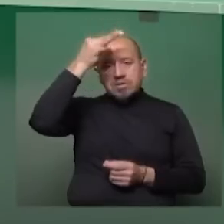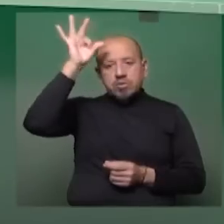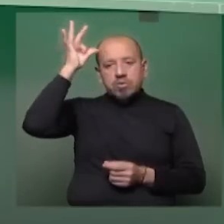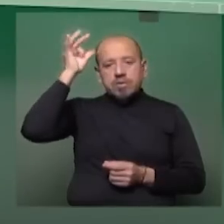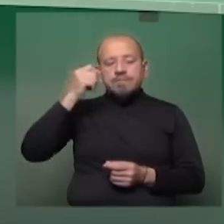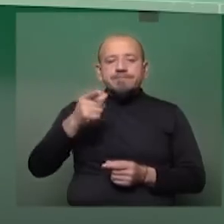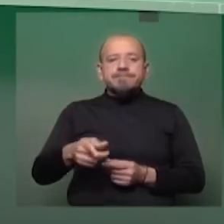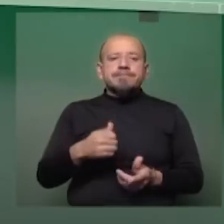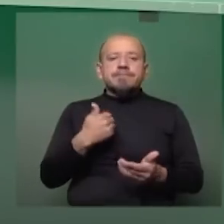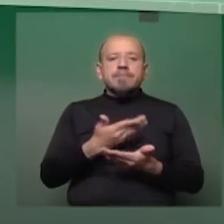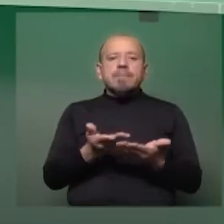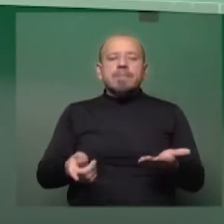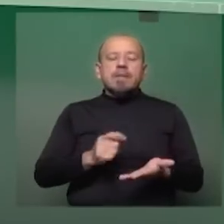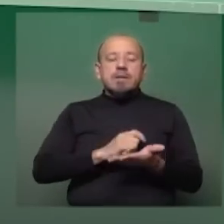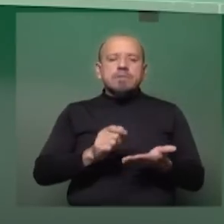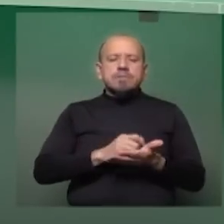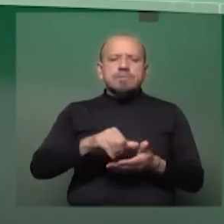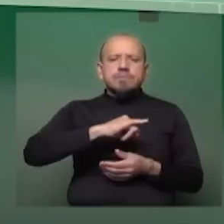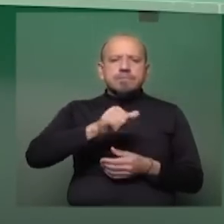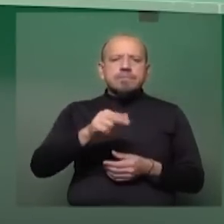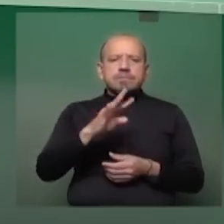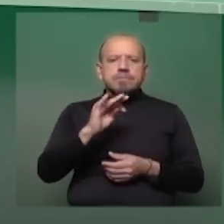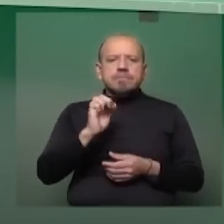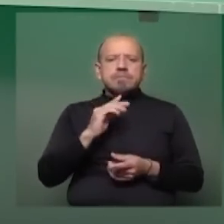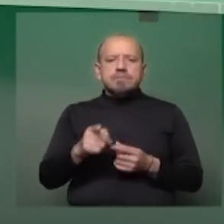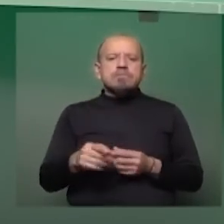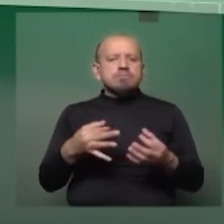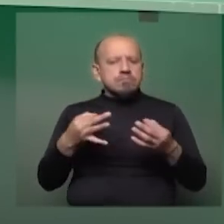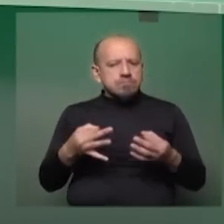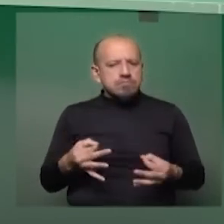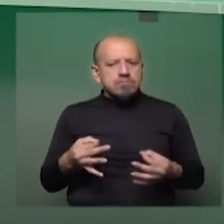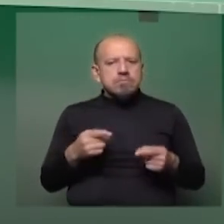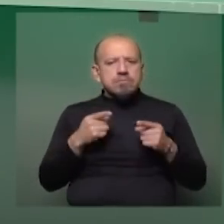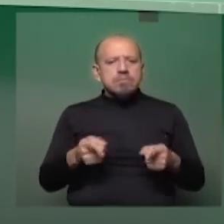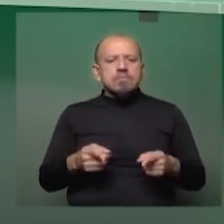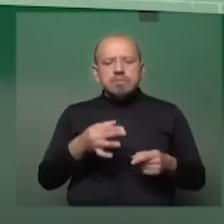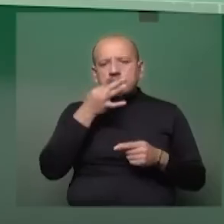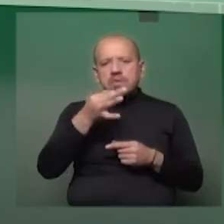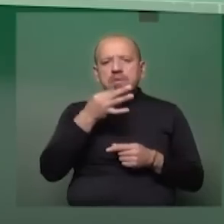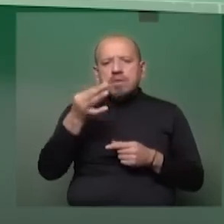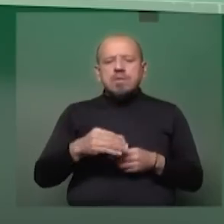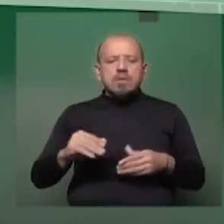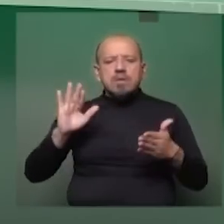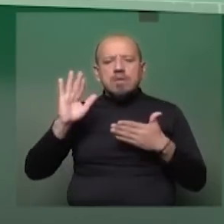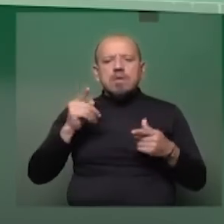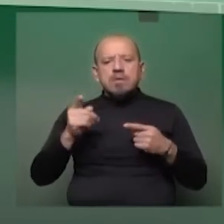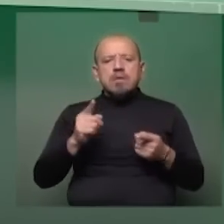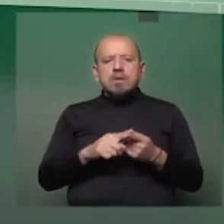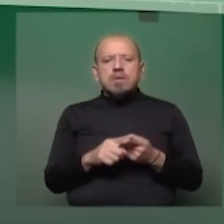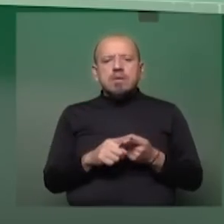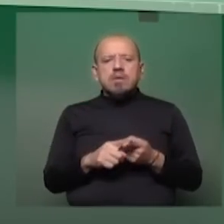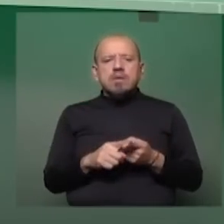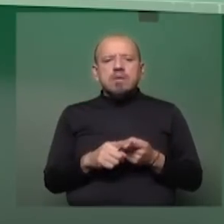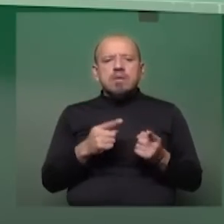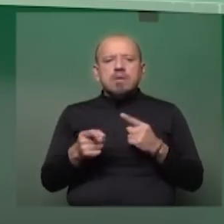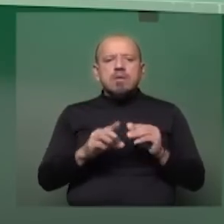escrito ante de la jutep donde asegura que cumplió en tiempo y forma con su declaración jurada de bienes e ingresos y